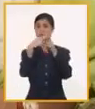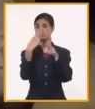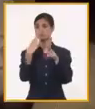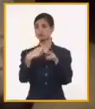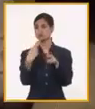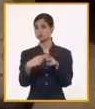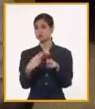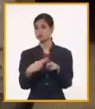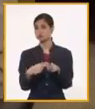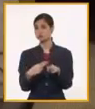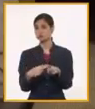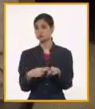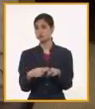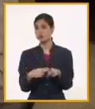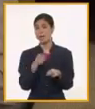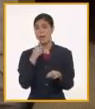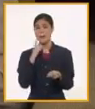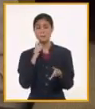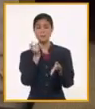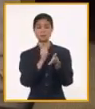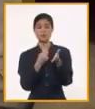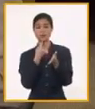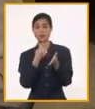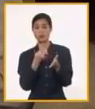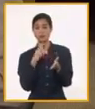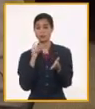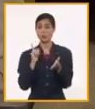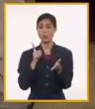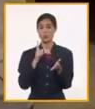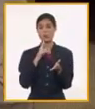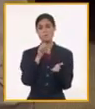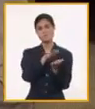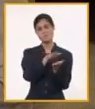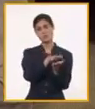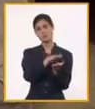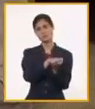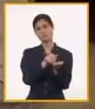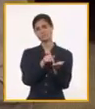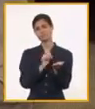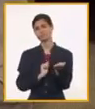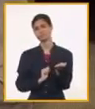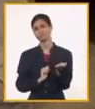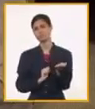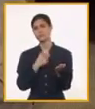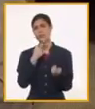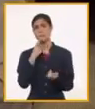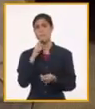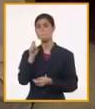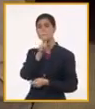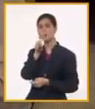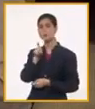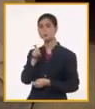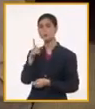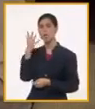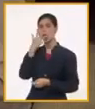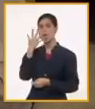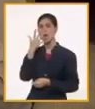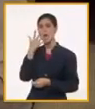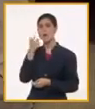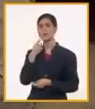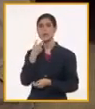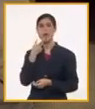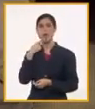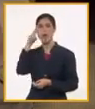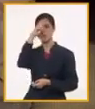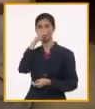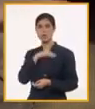dice, no mencionó a fulano, porque esto es algo que tenemos pendiente. Yo a cada rato le pregunto a Salud Pública, ¿ustedes le han puesto el nombre de una sala?